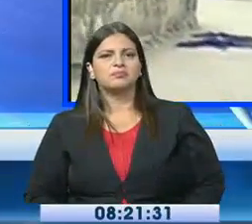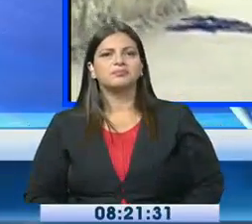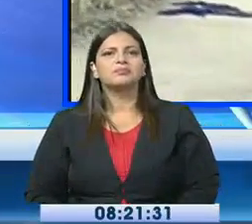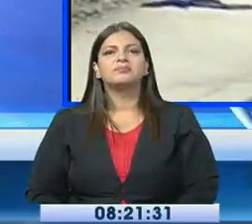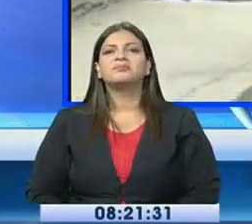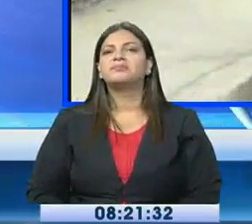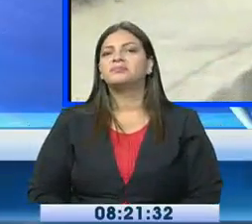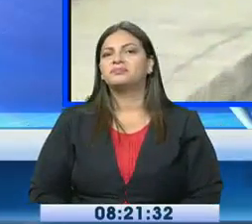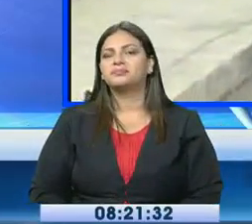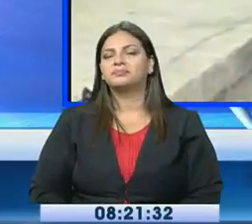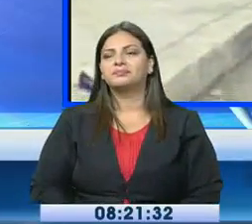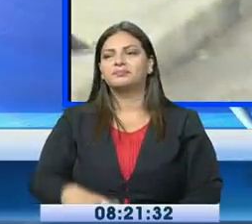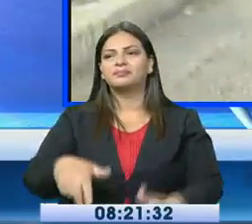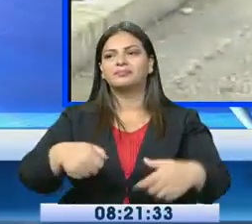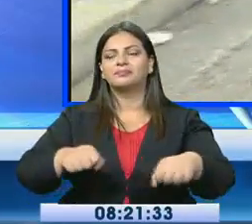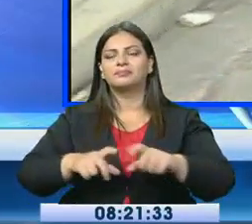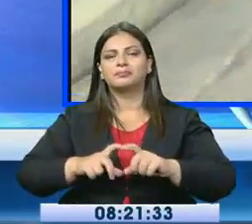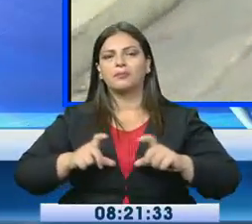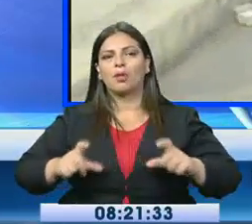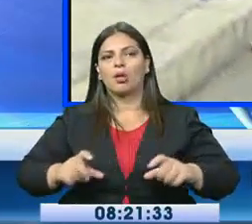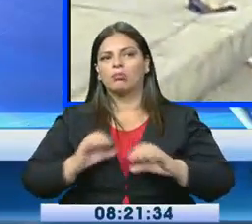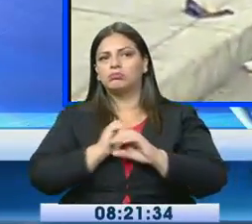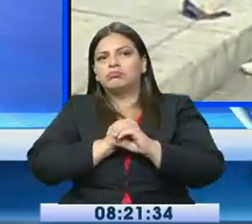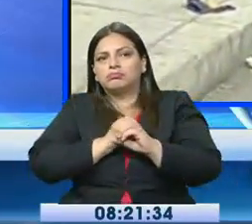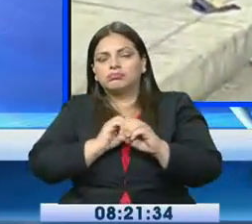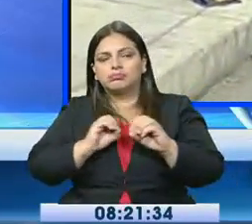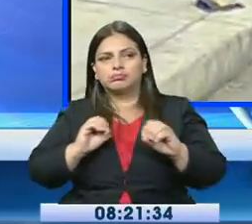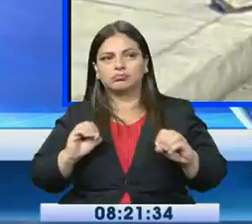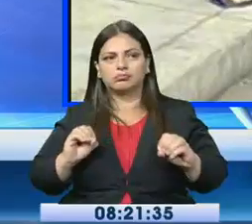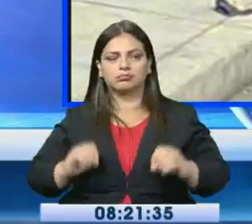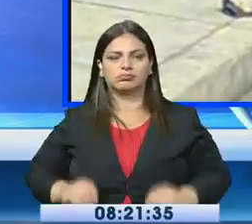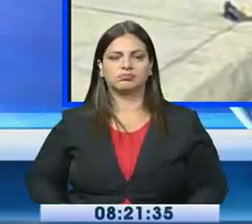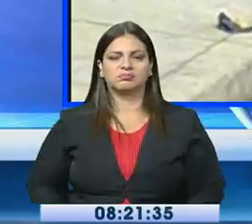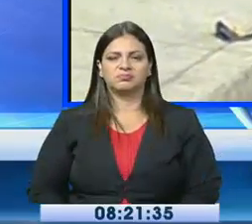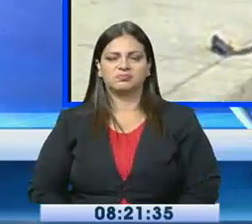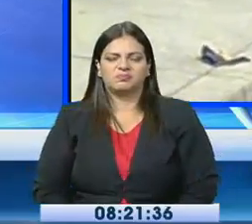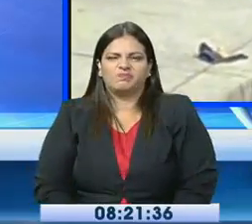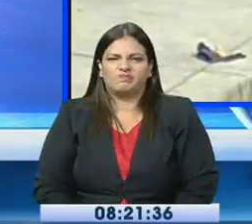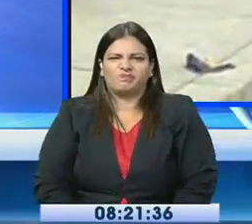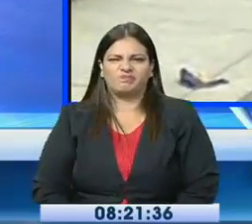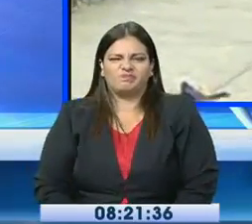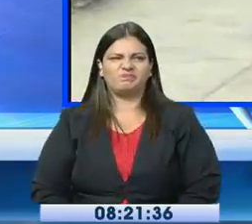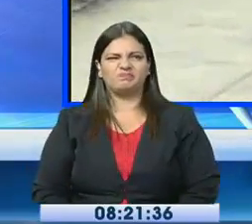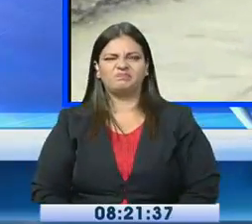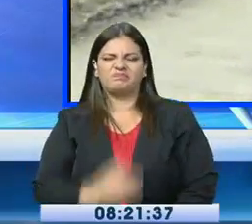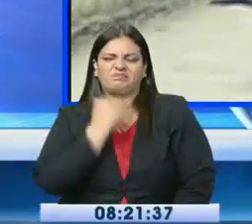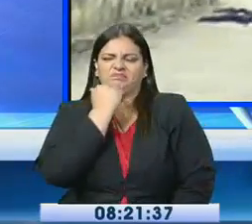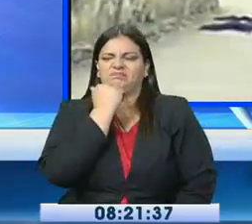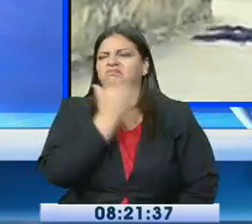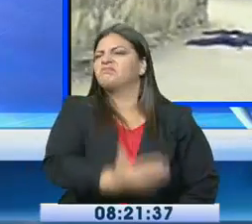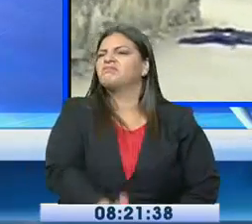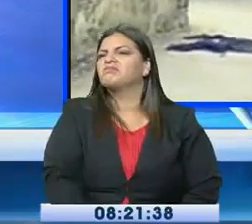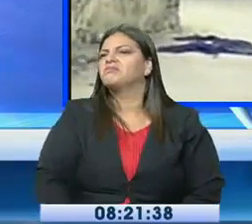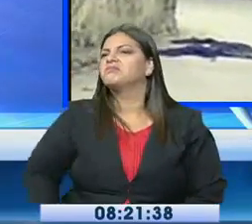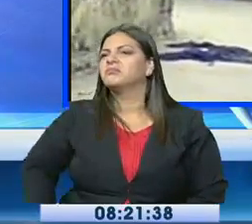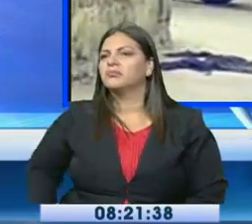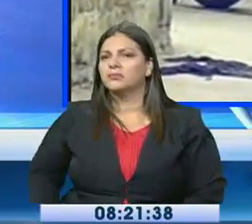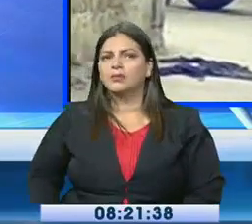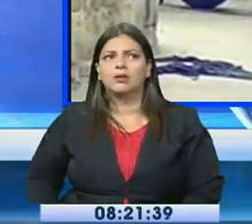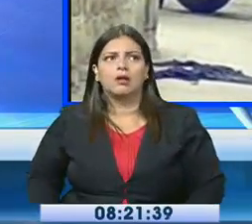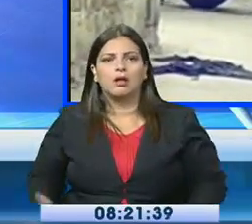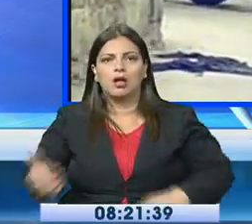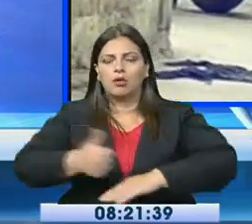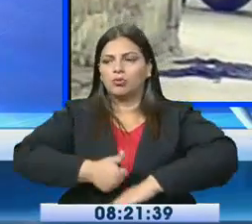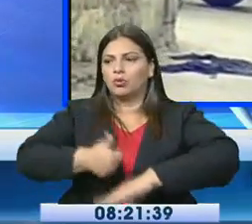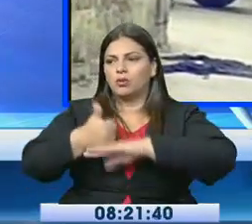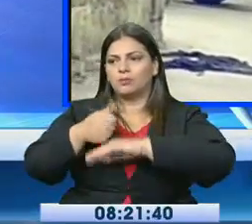Él. Esa sin placas. De remate. Ahí está. Para que te des cuenta. Hacen lo que les da la gana y después cuando vienen los controles, que tengo que mantener a